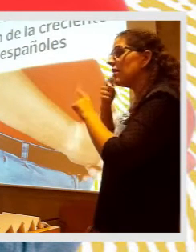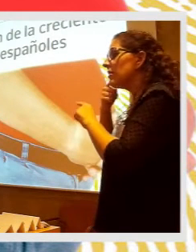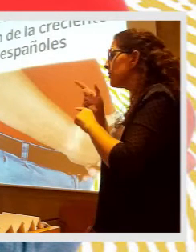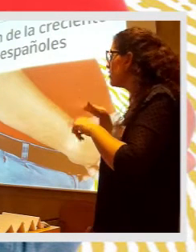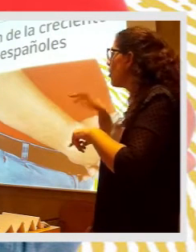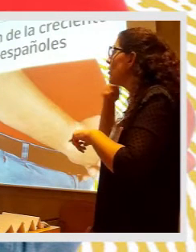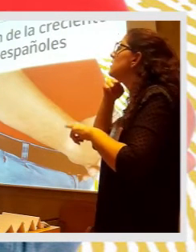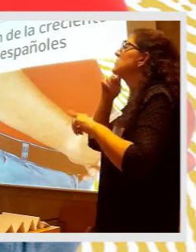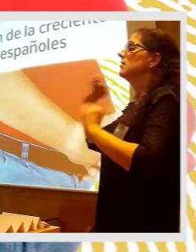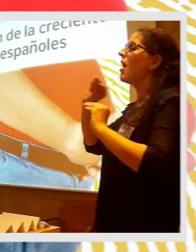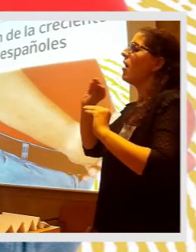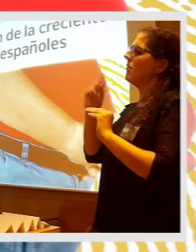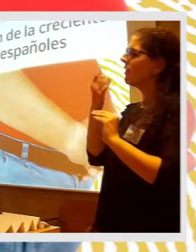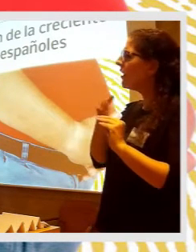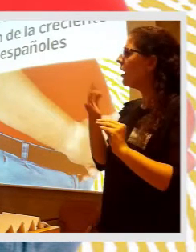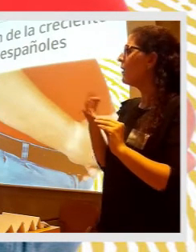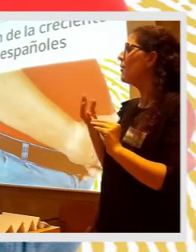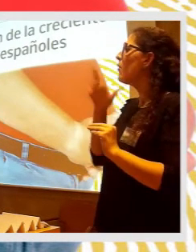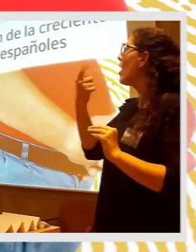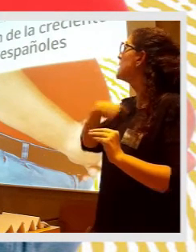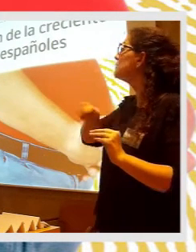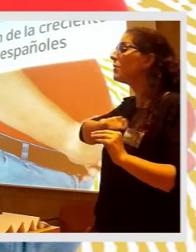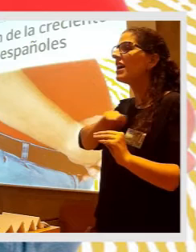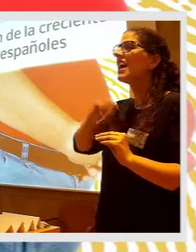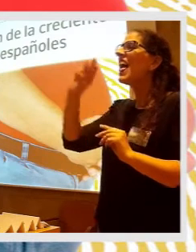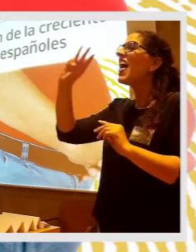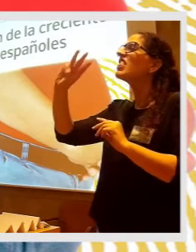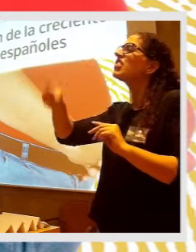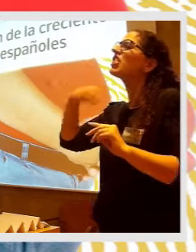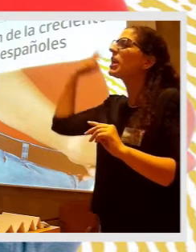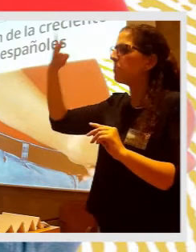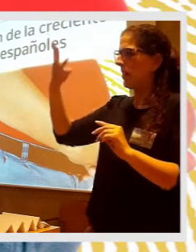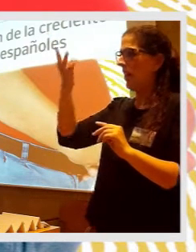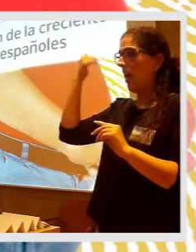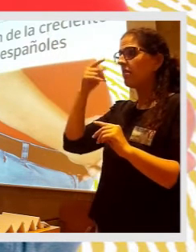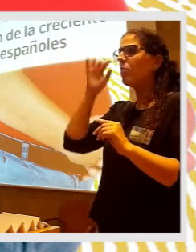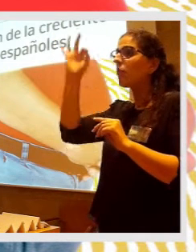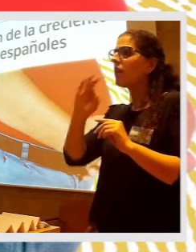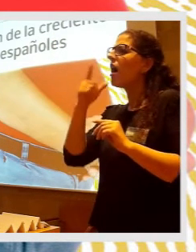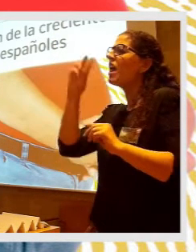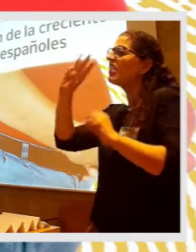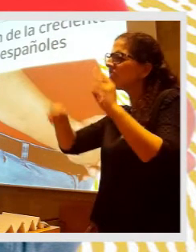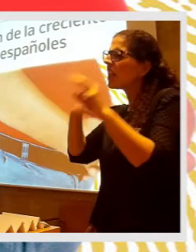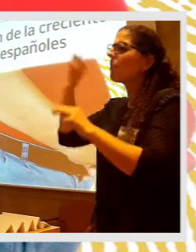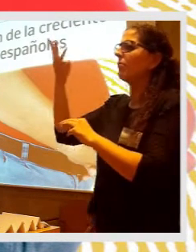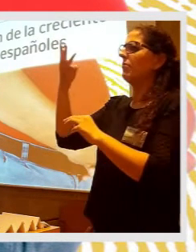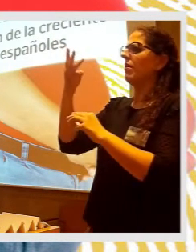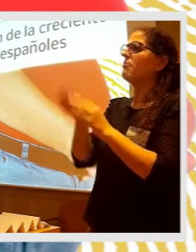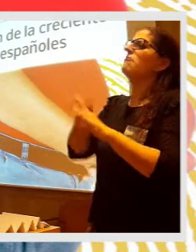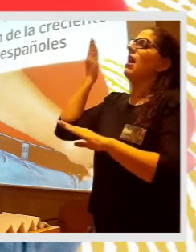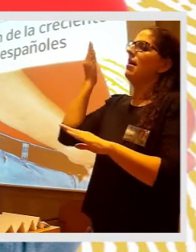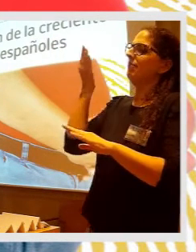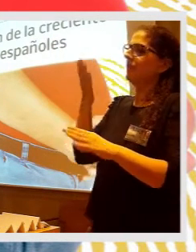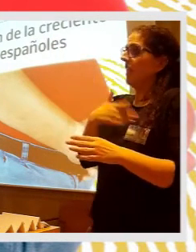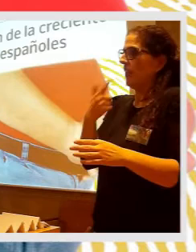alarmarnos cada vez más de esto, porque España ha multiplicado por 3 el número de obesos en los últimos 20 o 30 años,